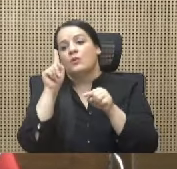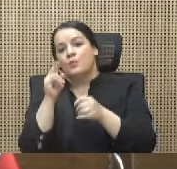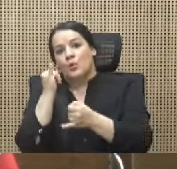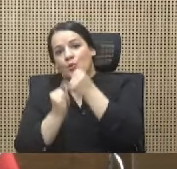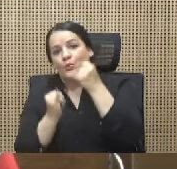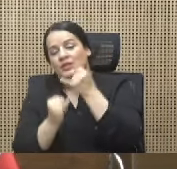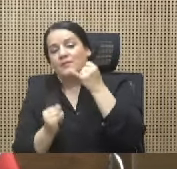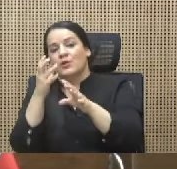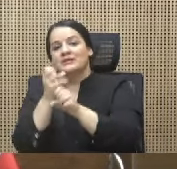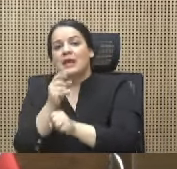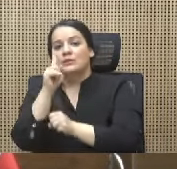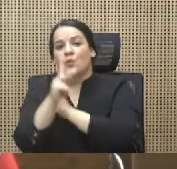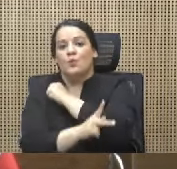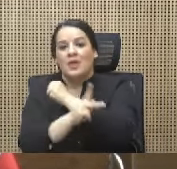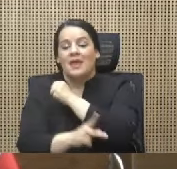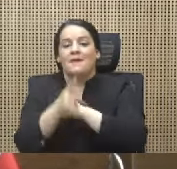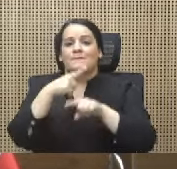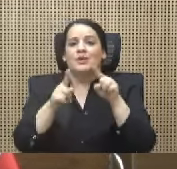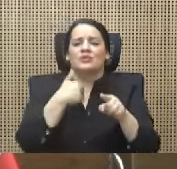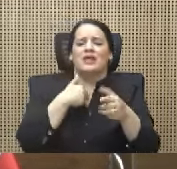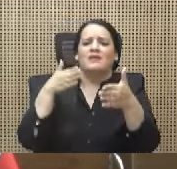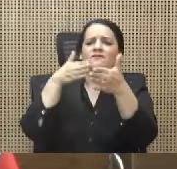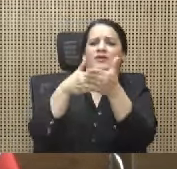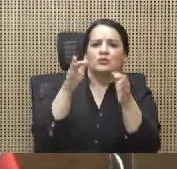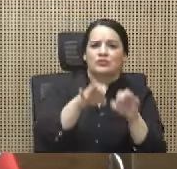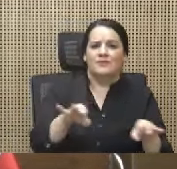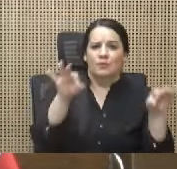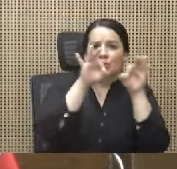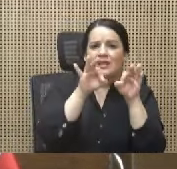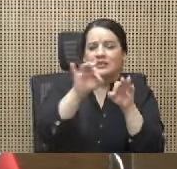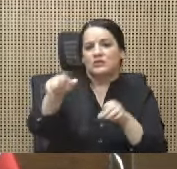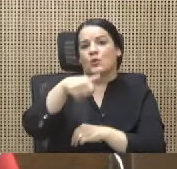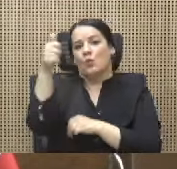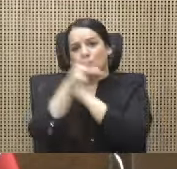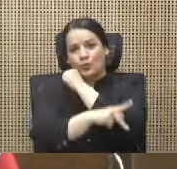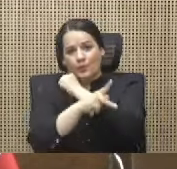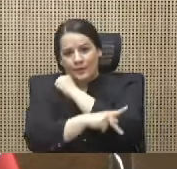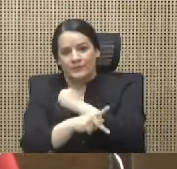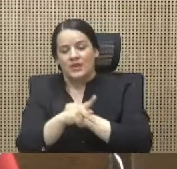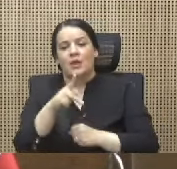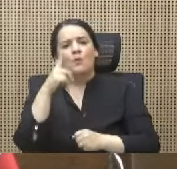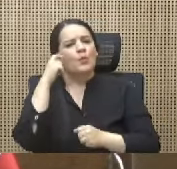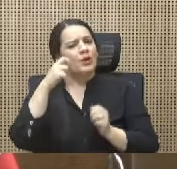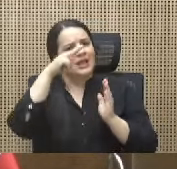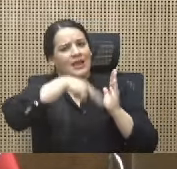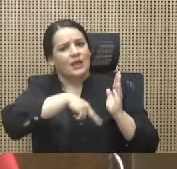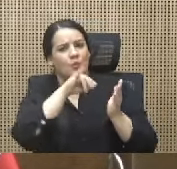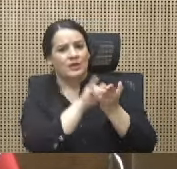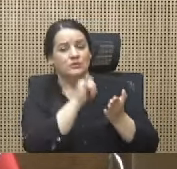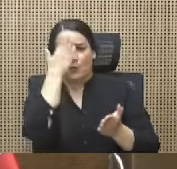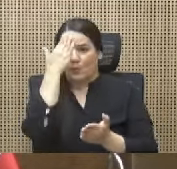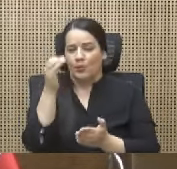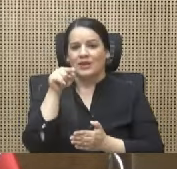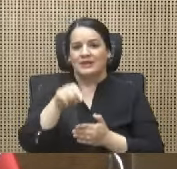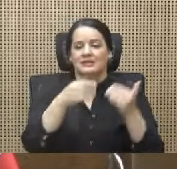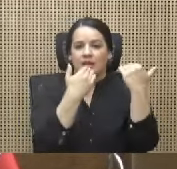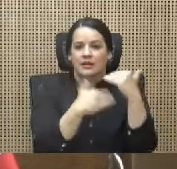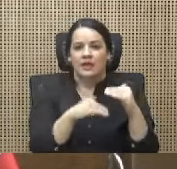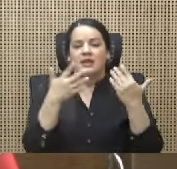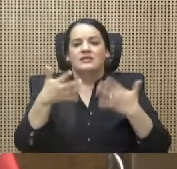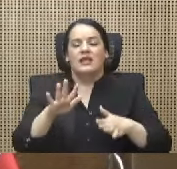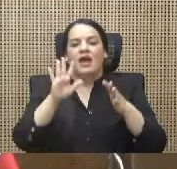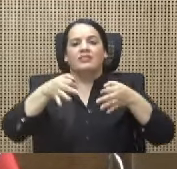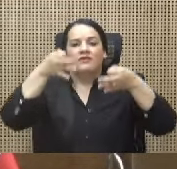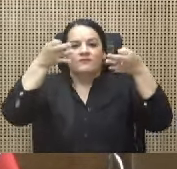efectos sustanciales en otro estado. ¿Y por qué les leo esto? Porque, uno, efectivamente está delimitado y está definido,